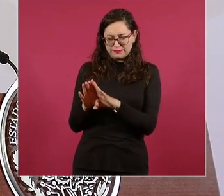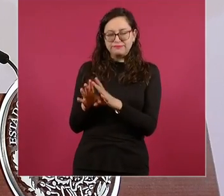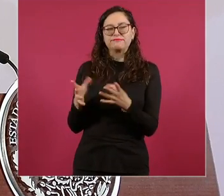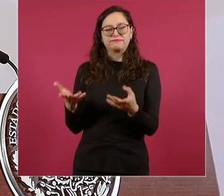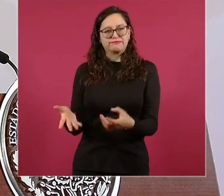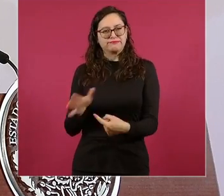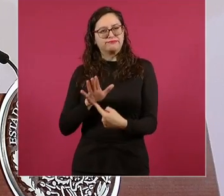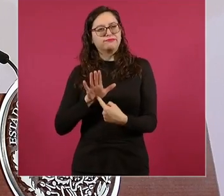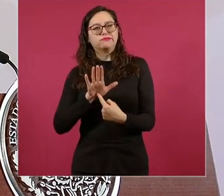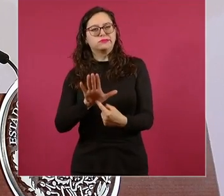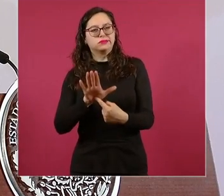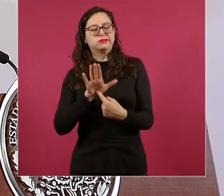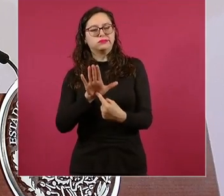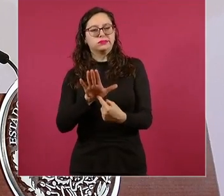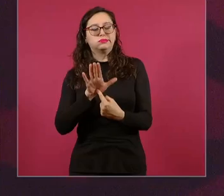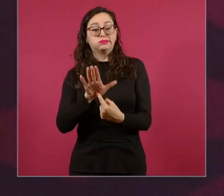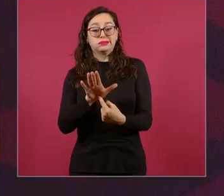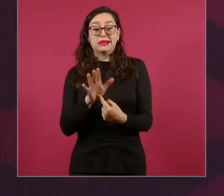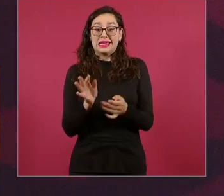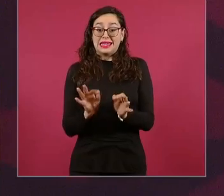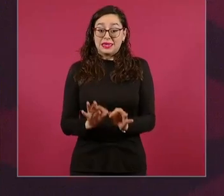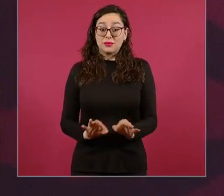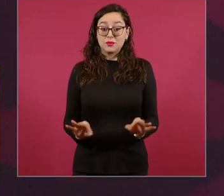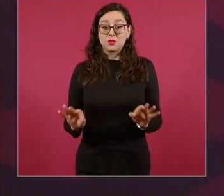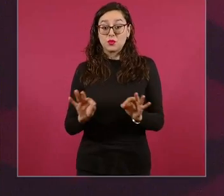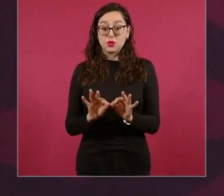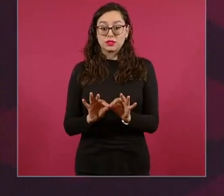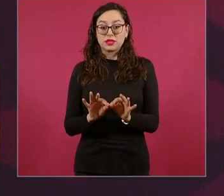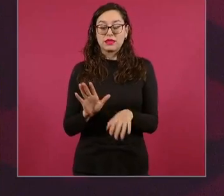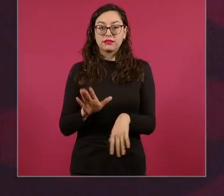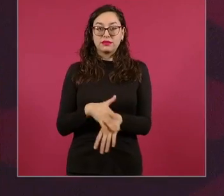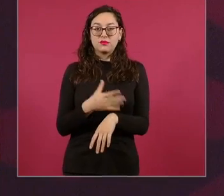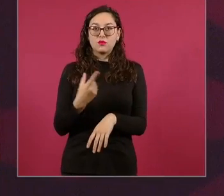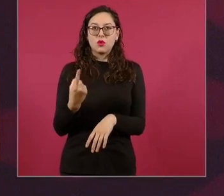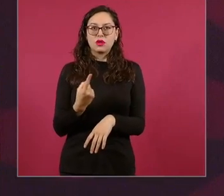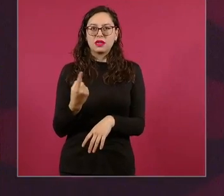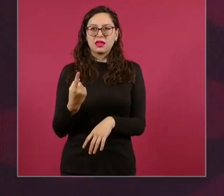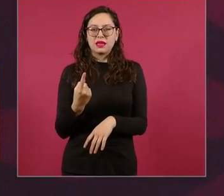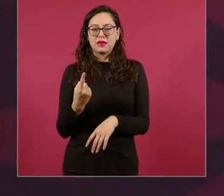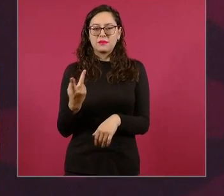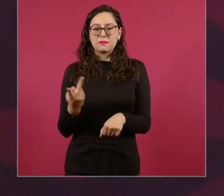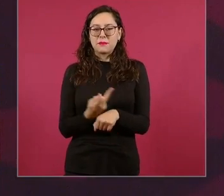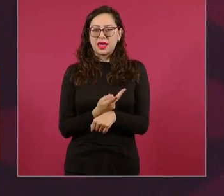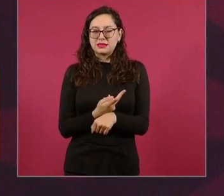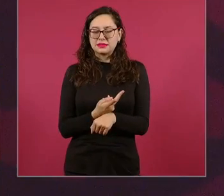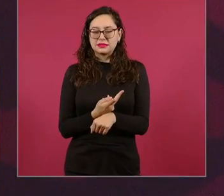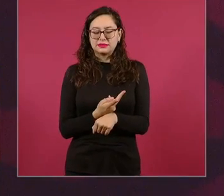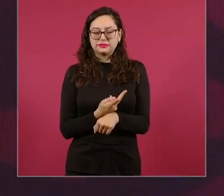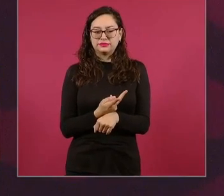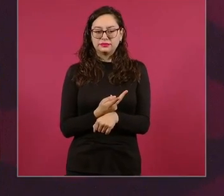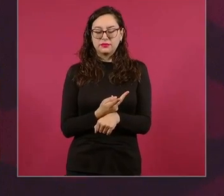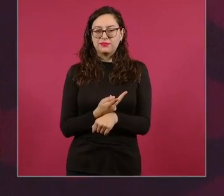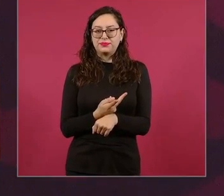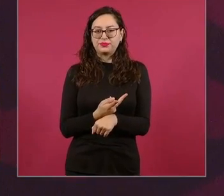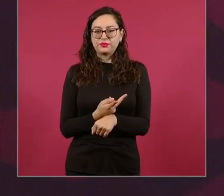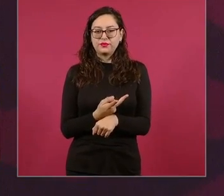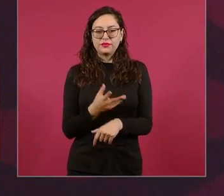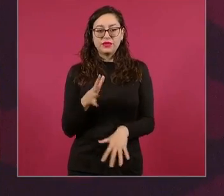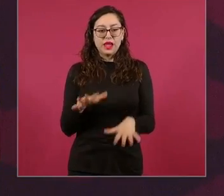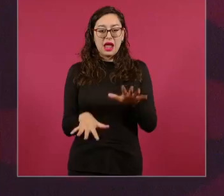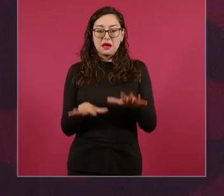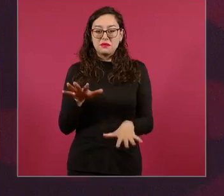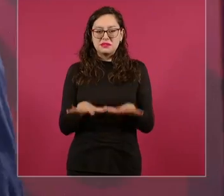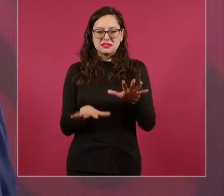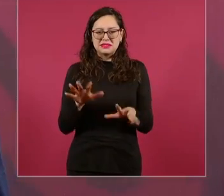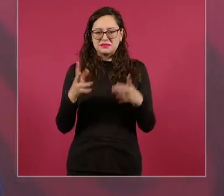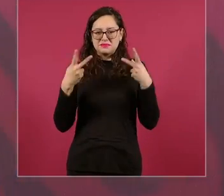mucha gente no tiene